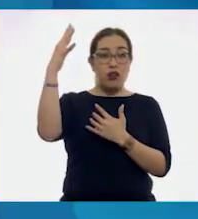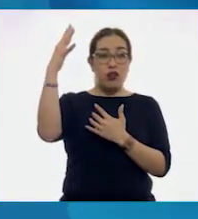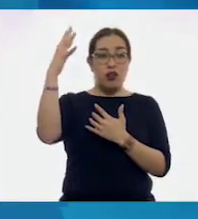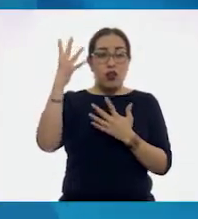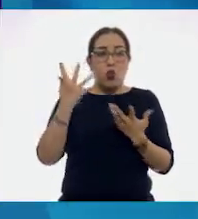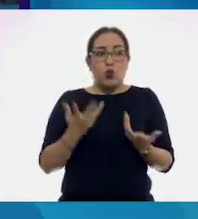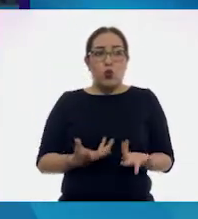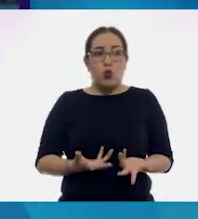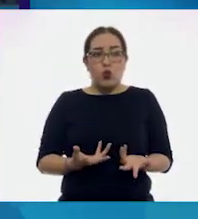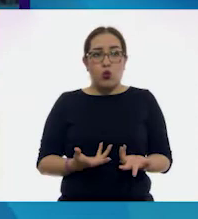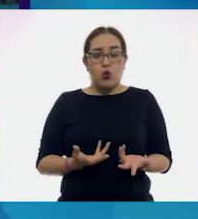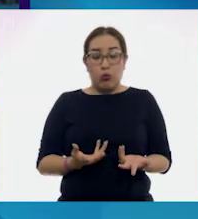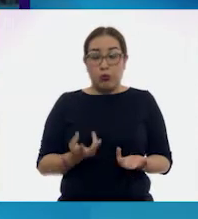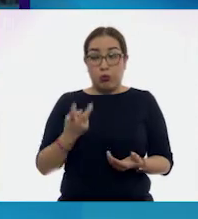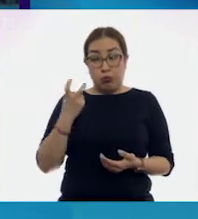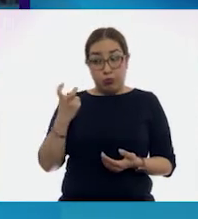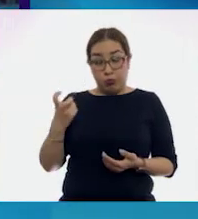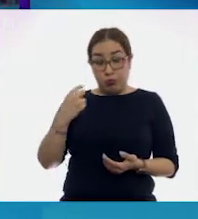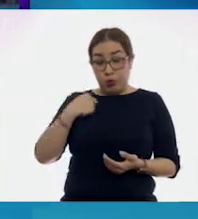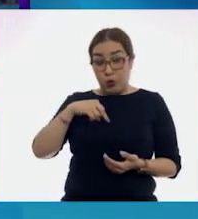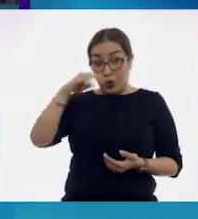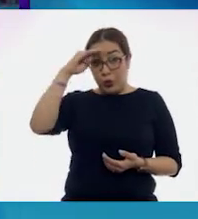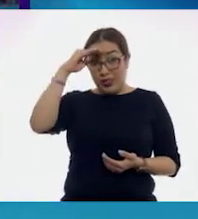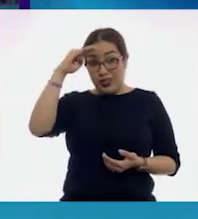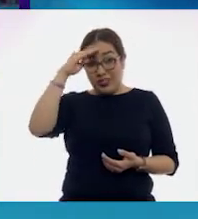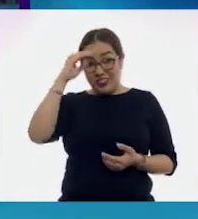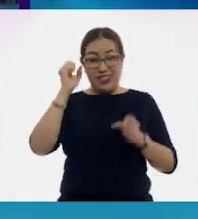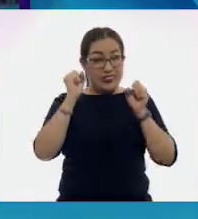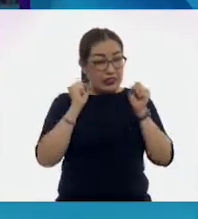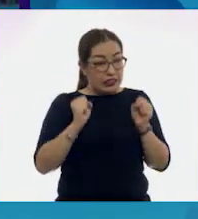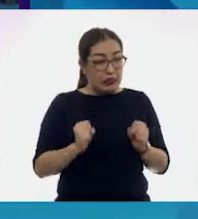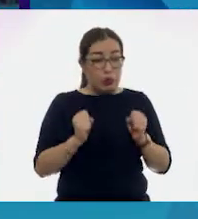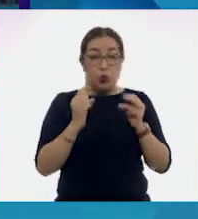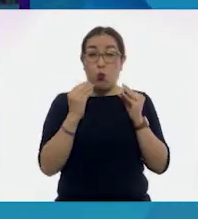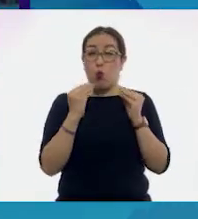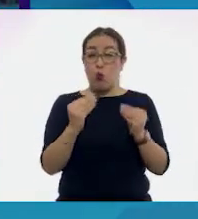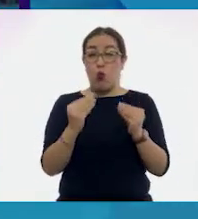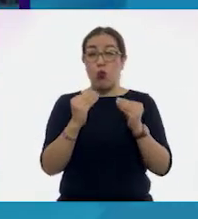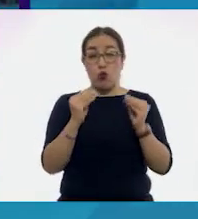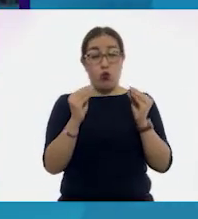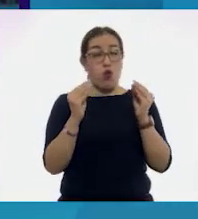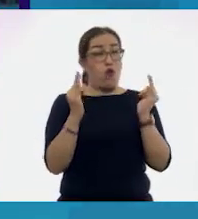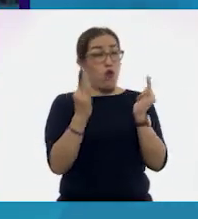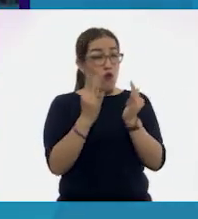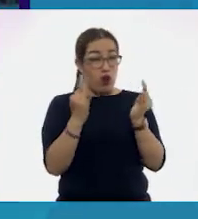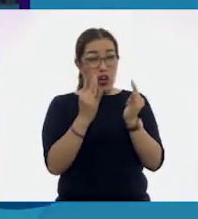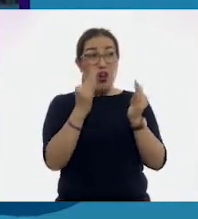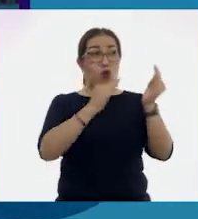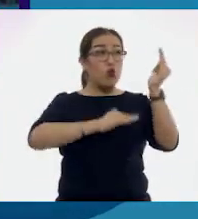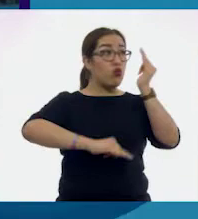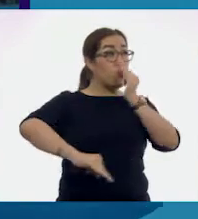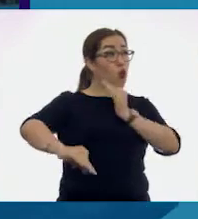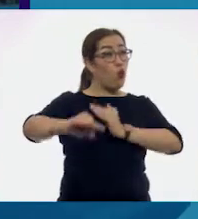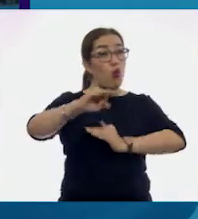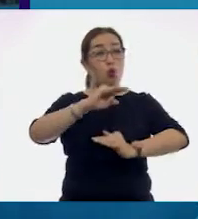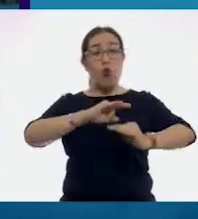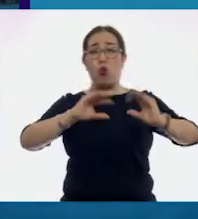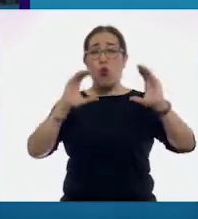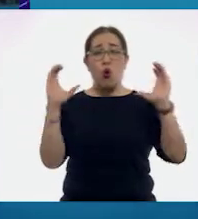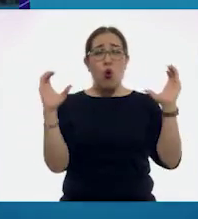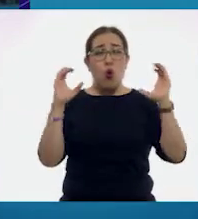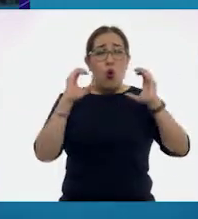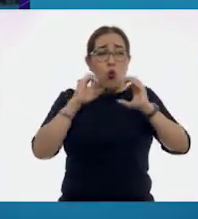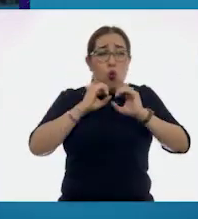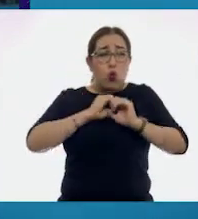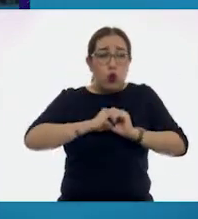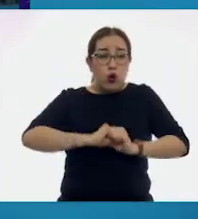En ese caso, yo creo que se sentiría mucho frío, todo estaría oscuro, quizás algunas plantas y